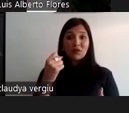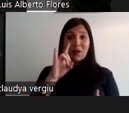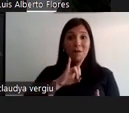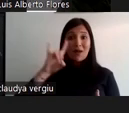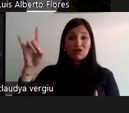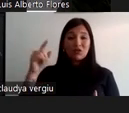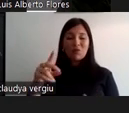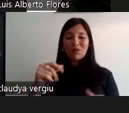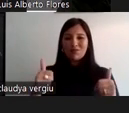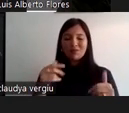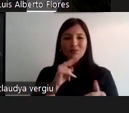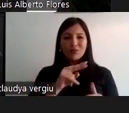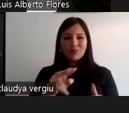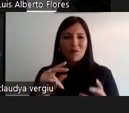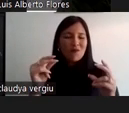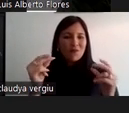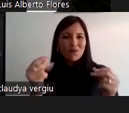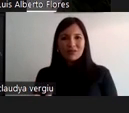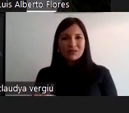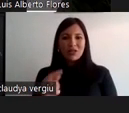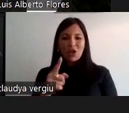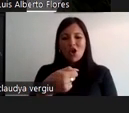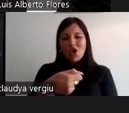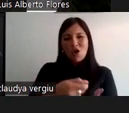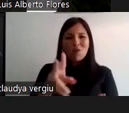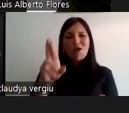pueda activar y pueda realizar su compra o su reserva respec